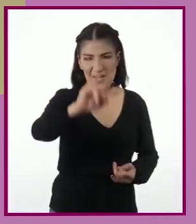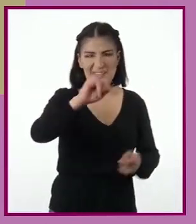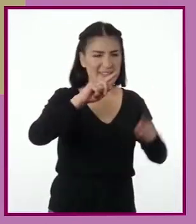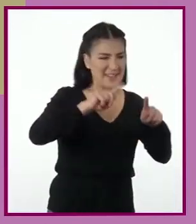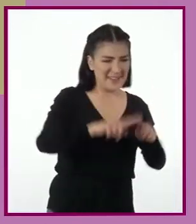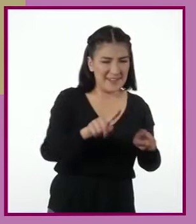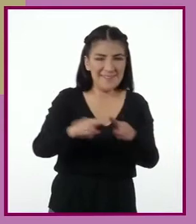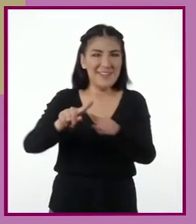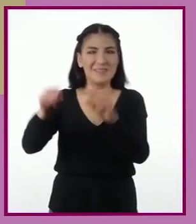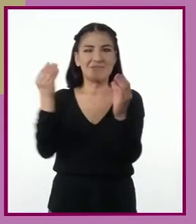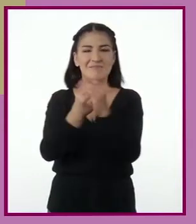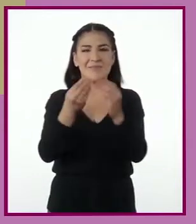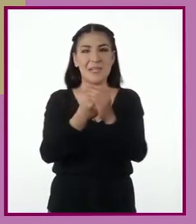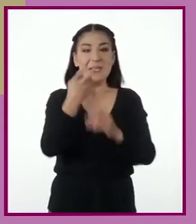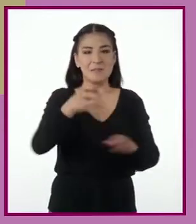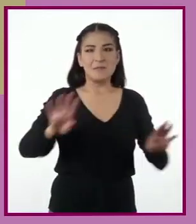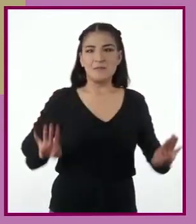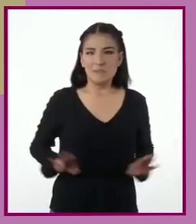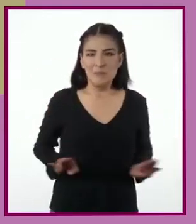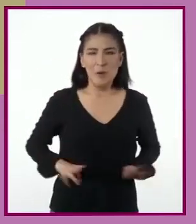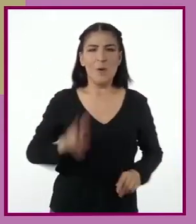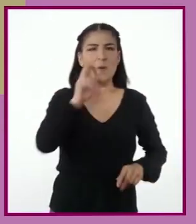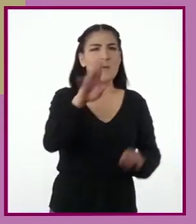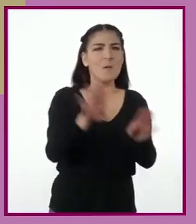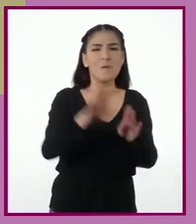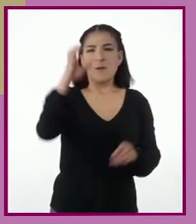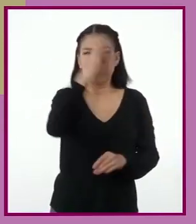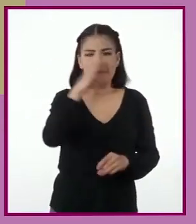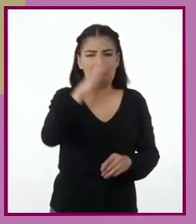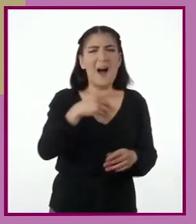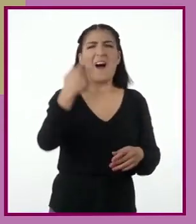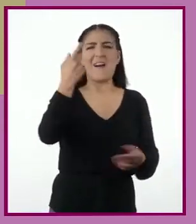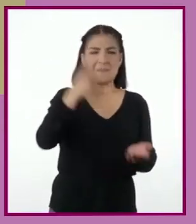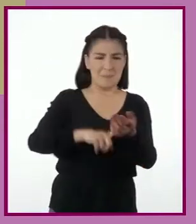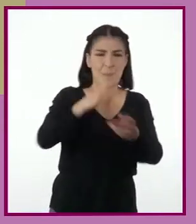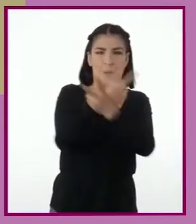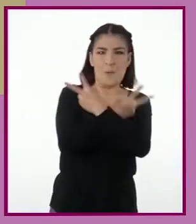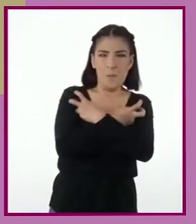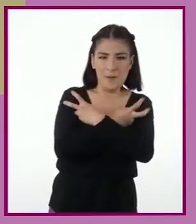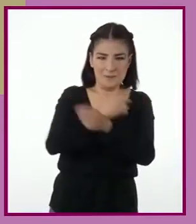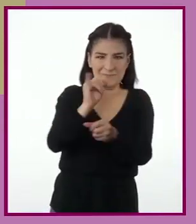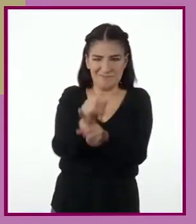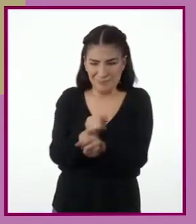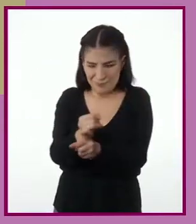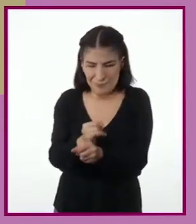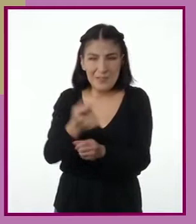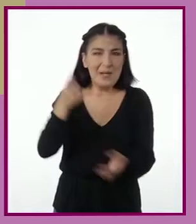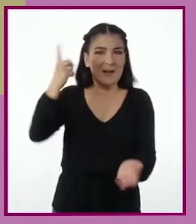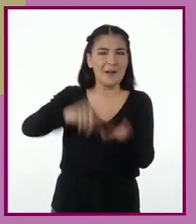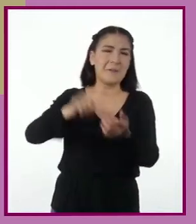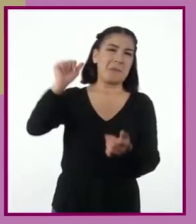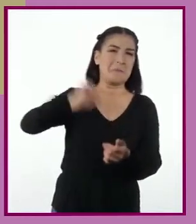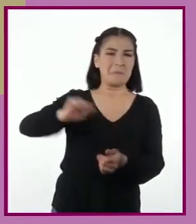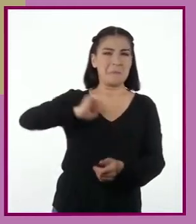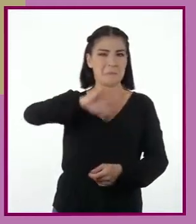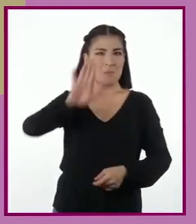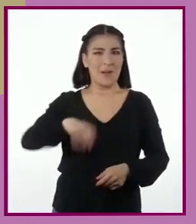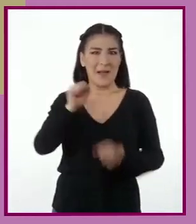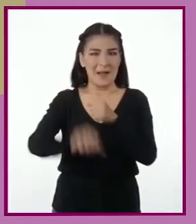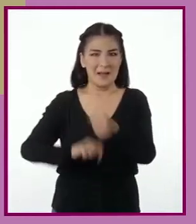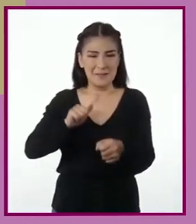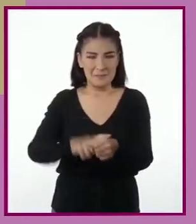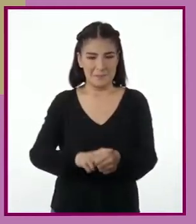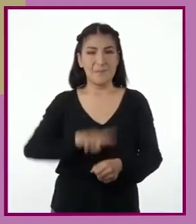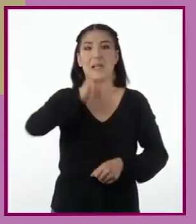Esto despertó su curiosidad e investigó restos fósiles, así como la anatomía de diferentes organismos. Al paso